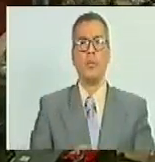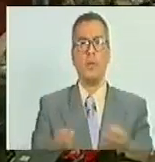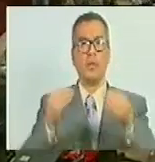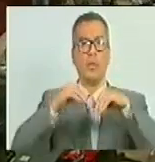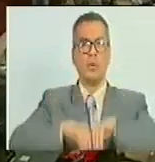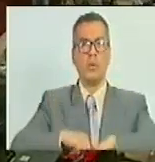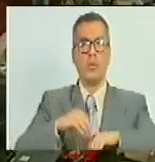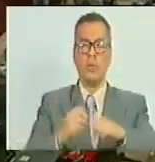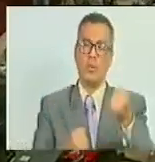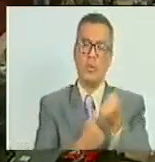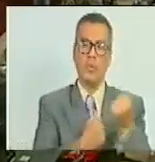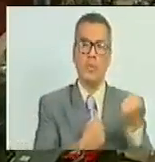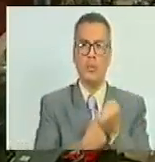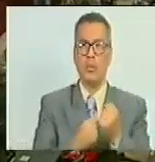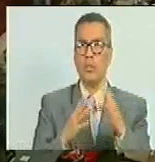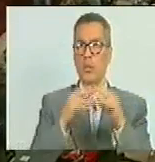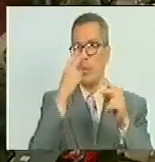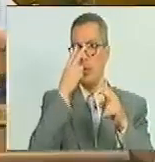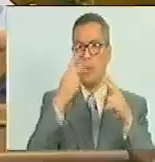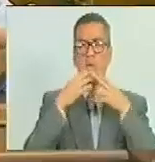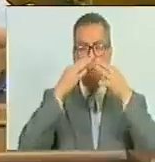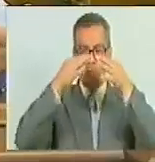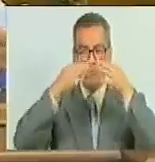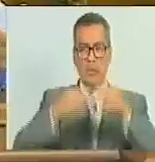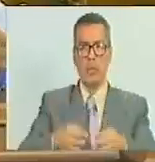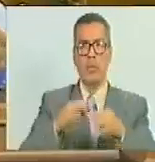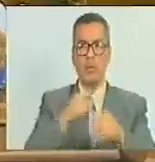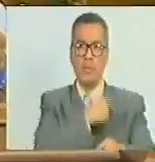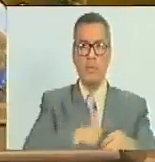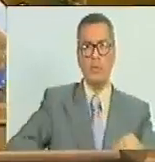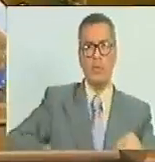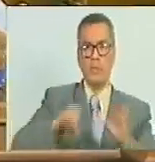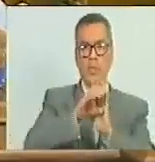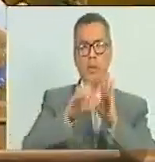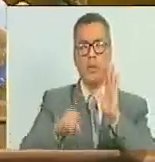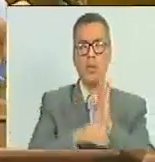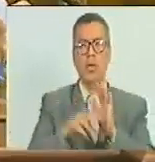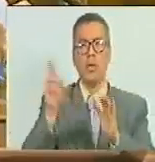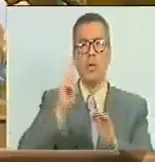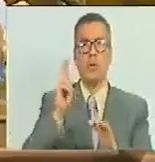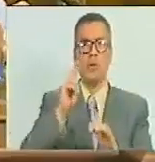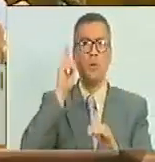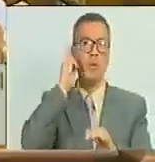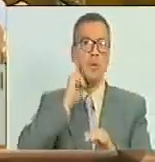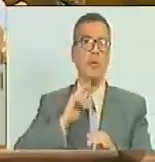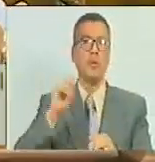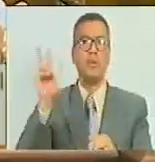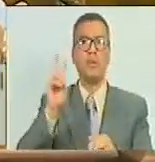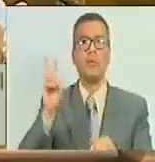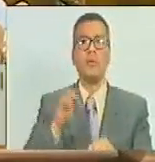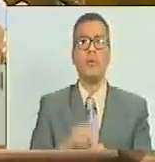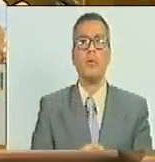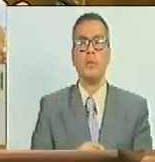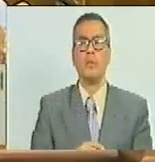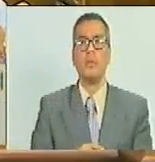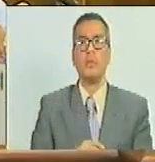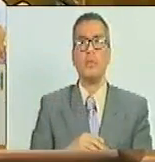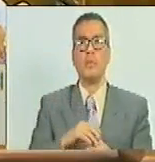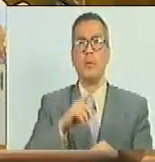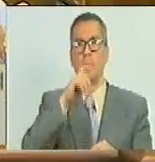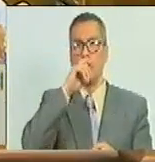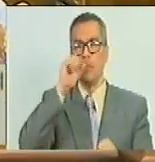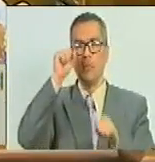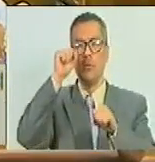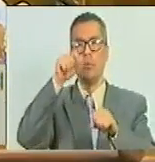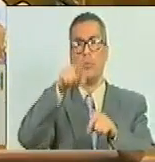Acuerdo en respaldo a las visitas oficiales del presidente constitucional de la República Bolivariana de Venezuela, Nicolás